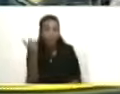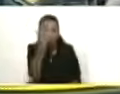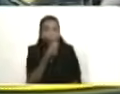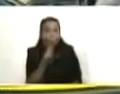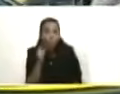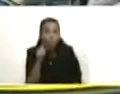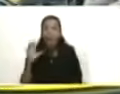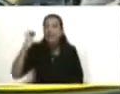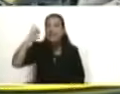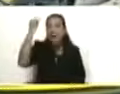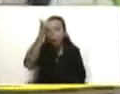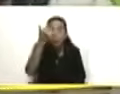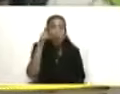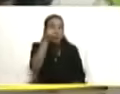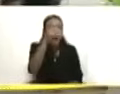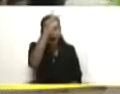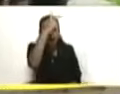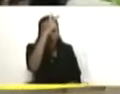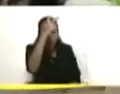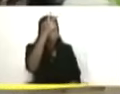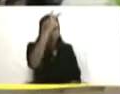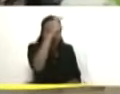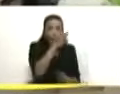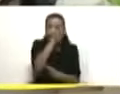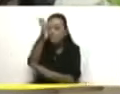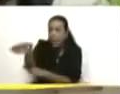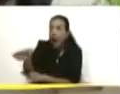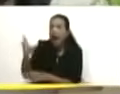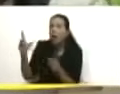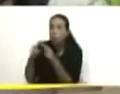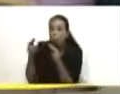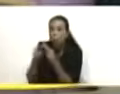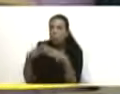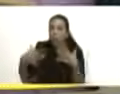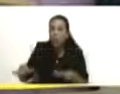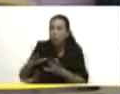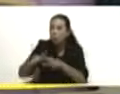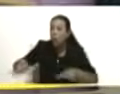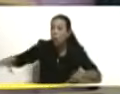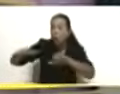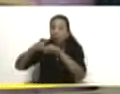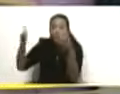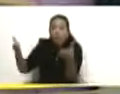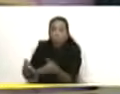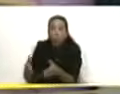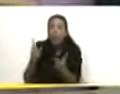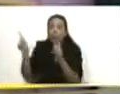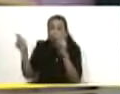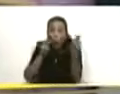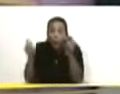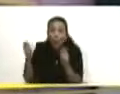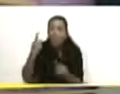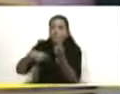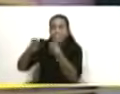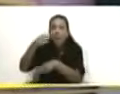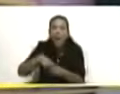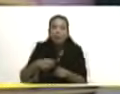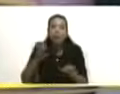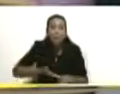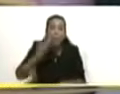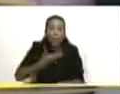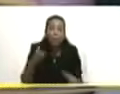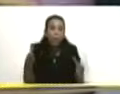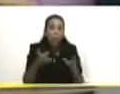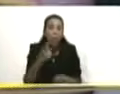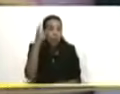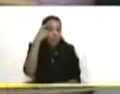de Yaracuy pueda ir a Falcón y un joven de Falcón pueda conocer a través de una gran organización turística que venda importantes paquetes,